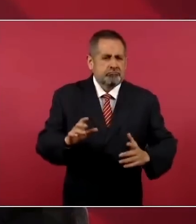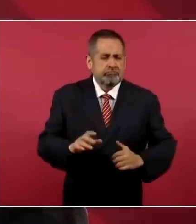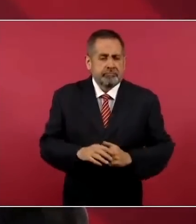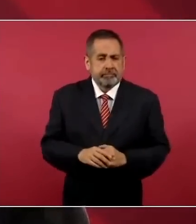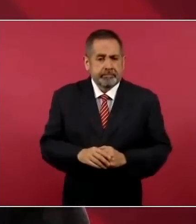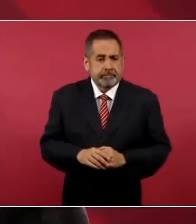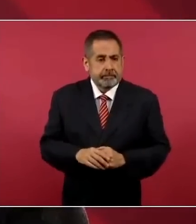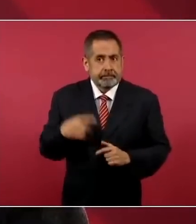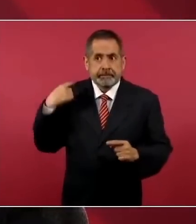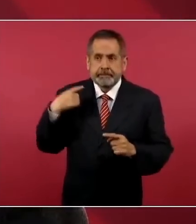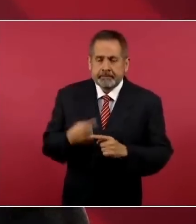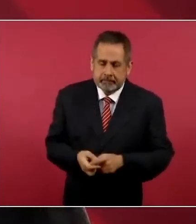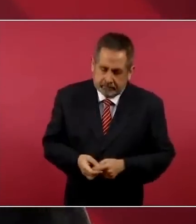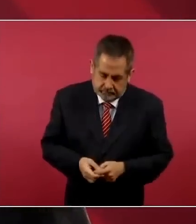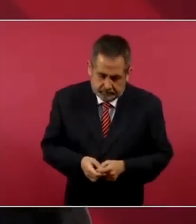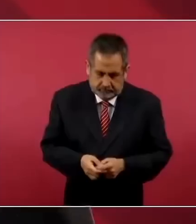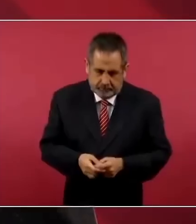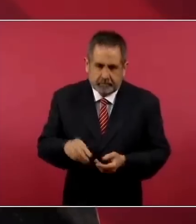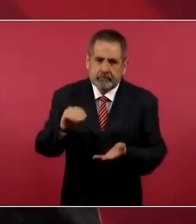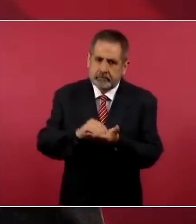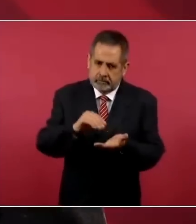Y hasta hoy nos ha costado